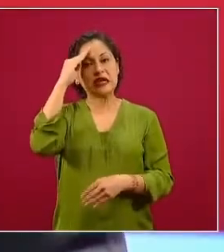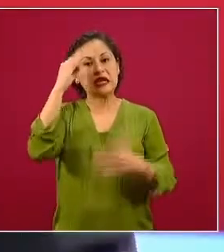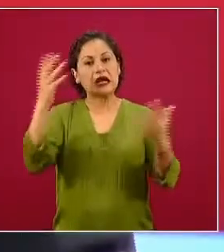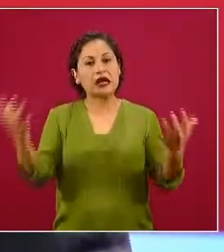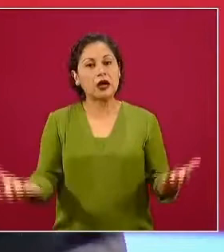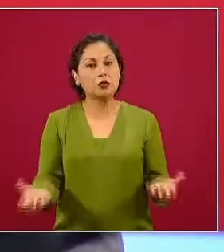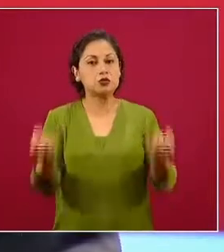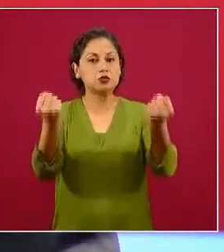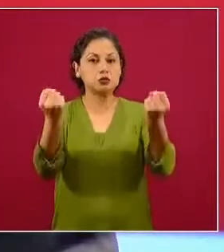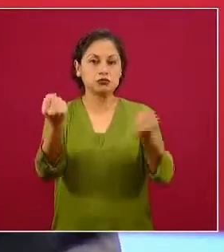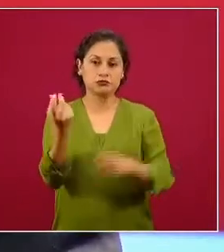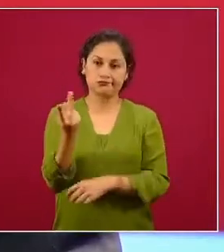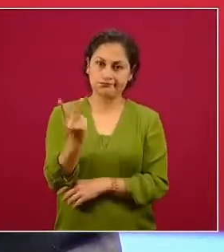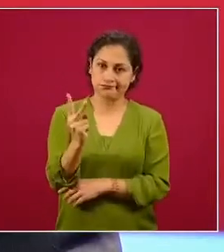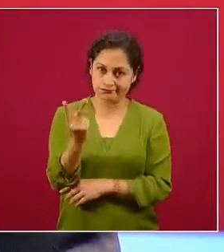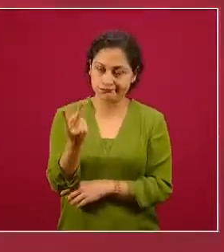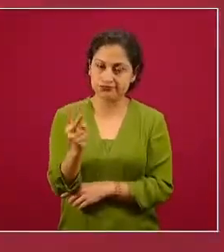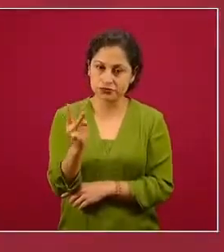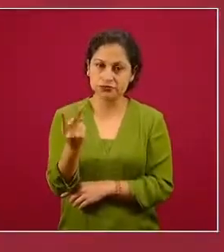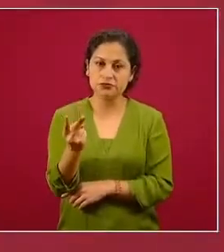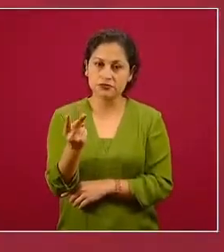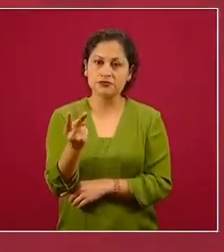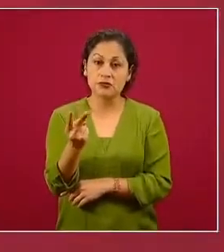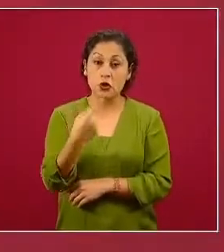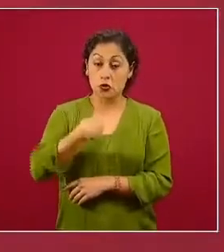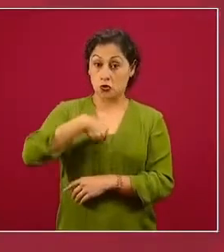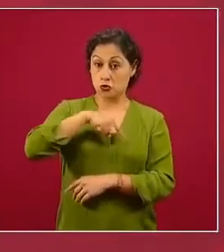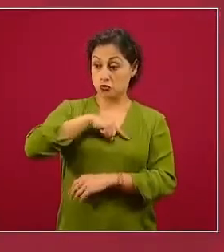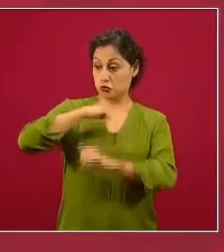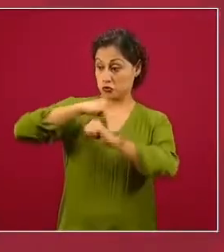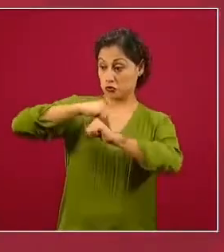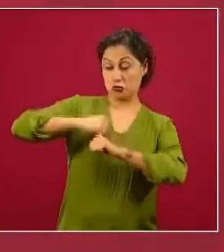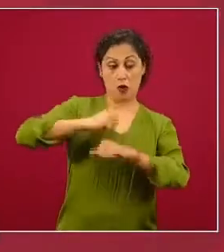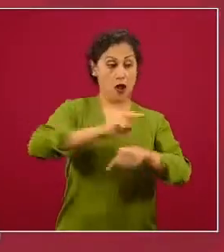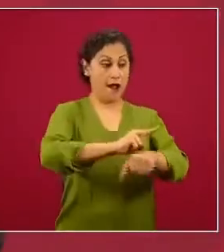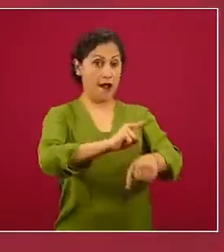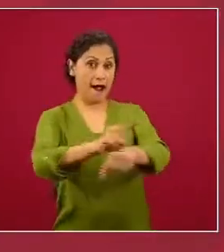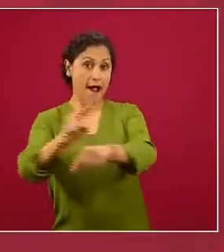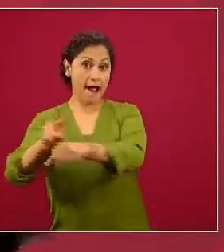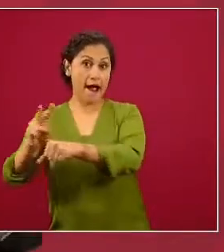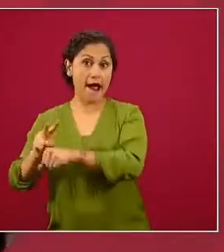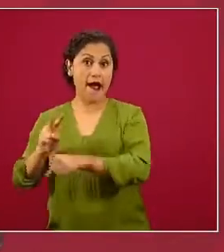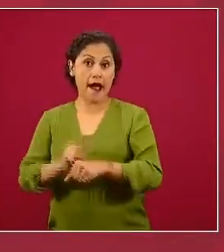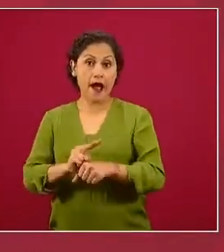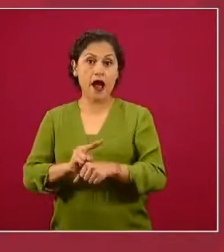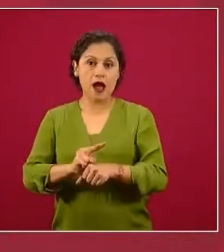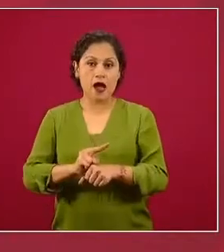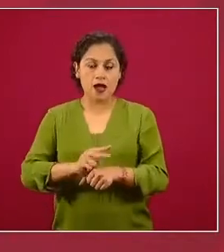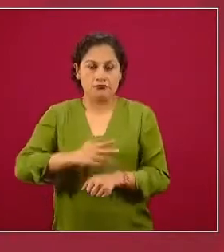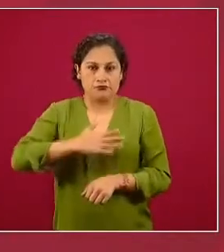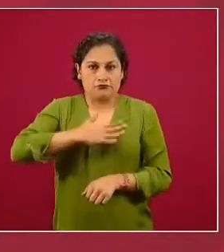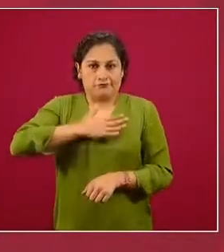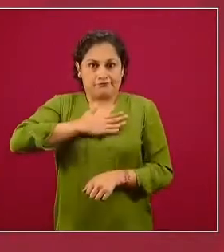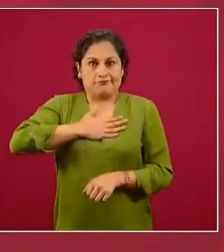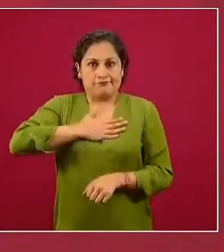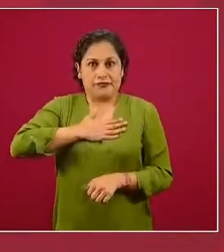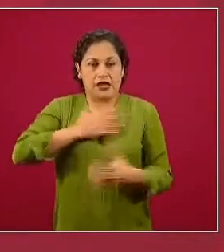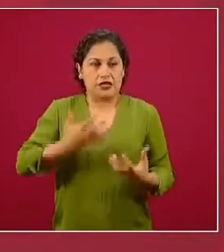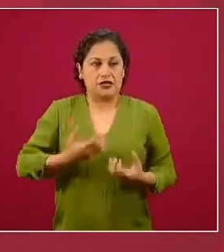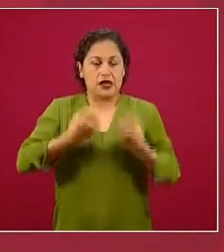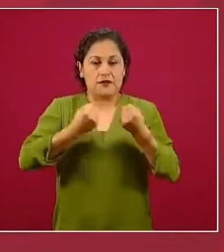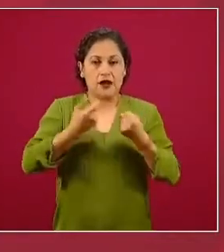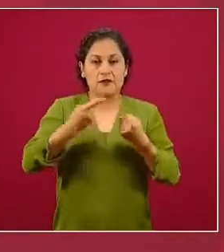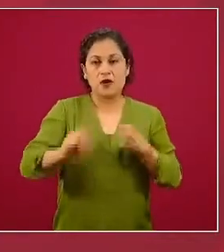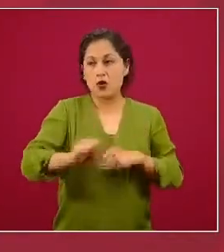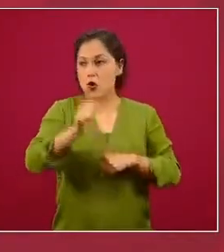a tener la responsabilidad de preocuparnos por lo que nos atañe a nosotros, pero también lo que atañe a otras personas. Bueno, ¿por qué digo todo